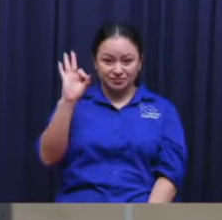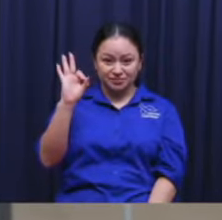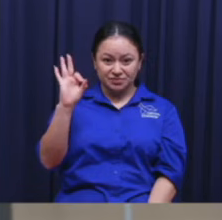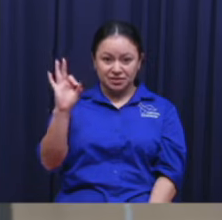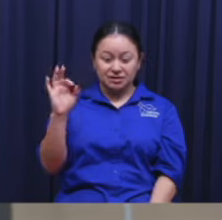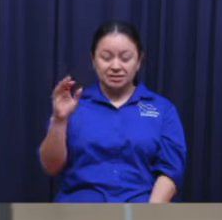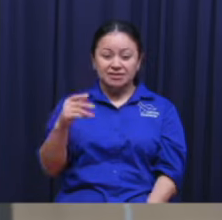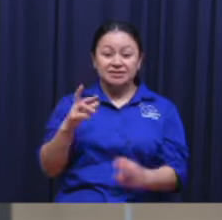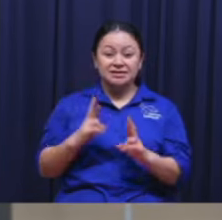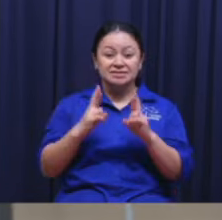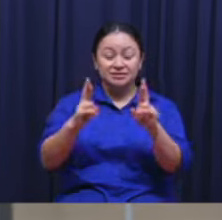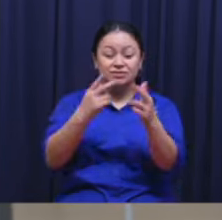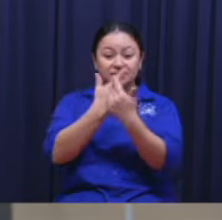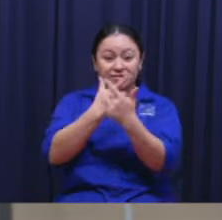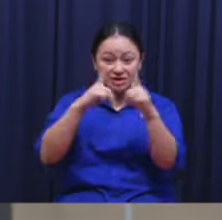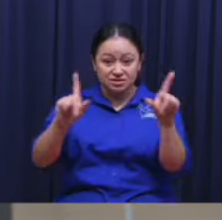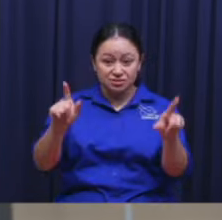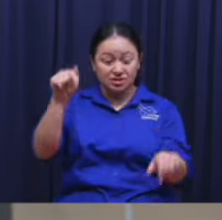Ahora,